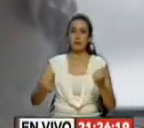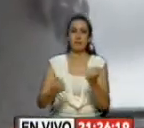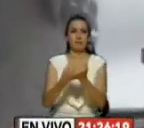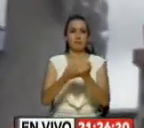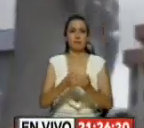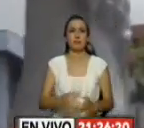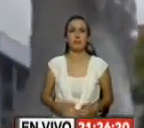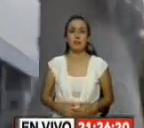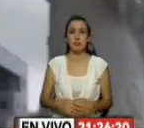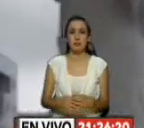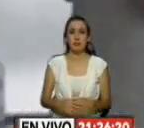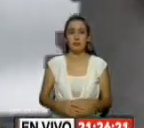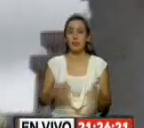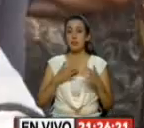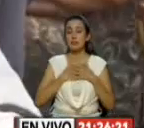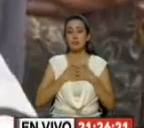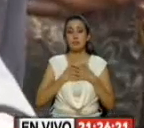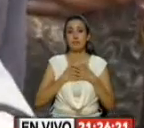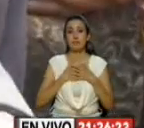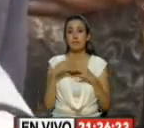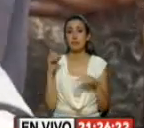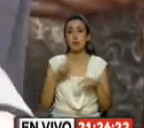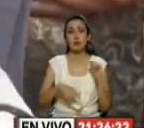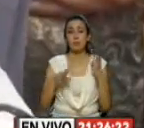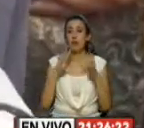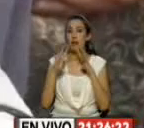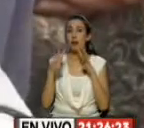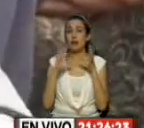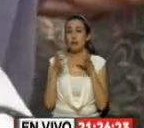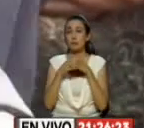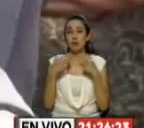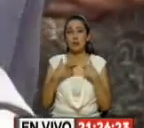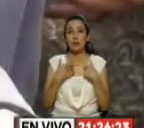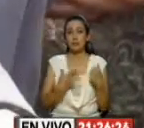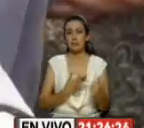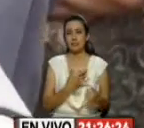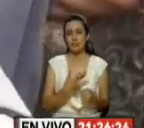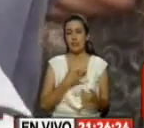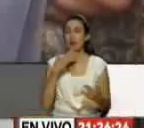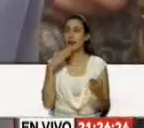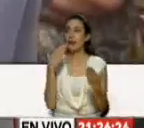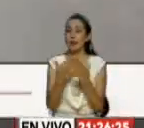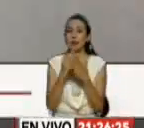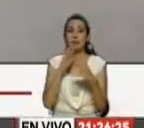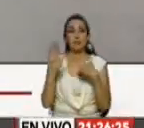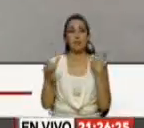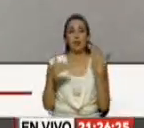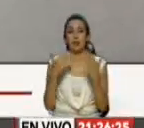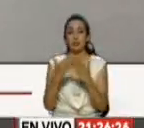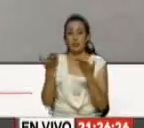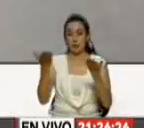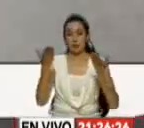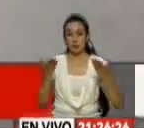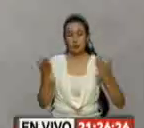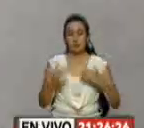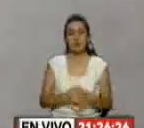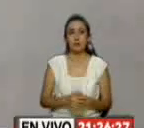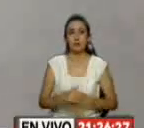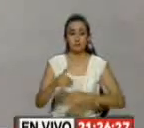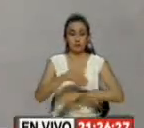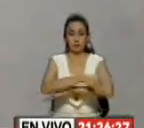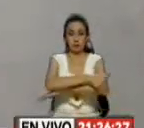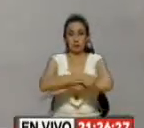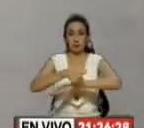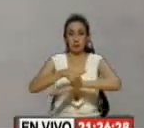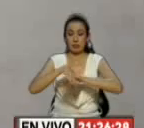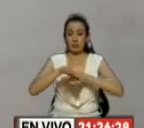adelante. No hay palabras para decir nuestra Madre Santísima, dale las gracias por todos los favores recibidos. En las vías de Machala, la